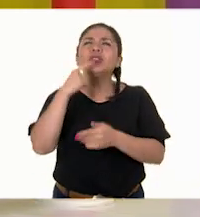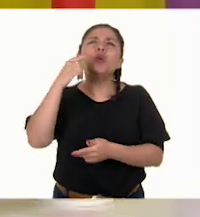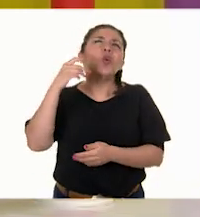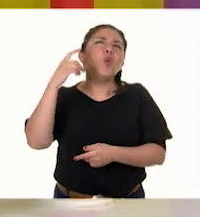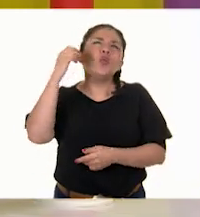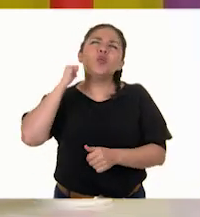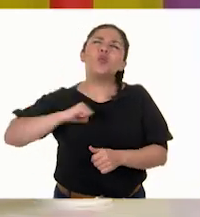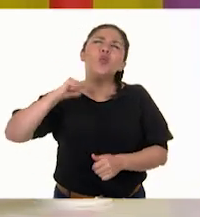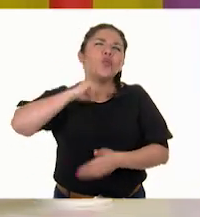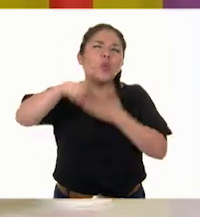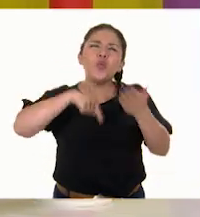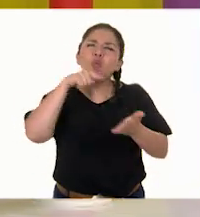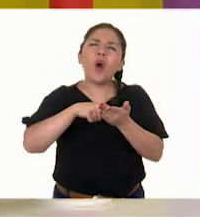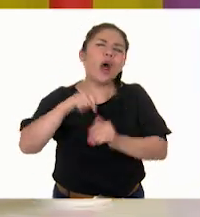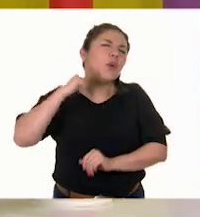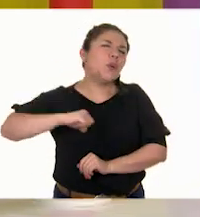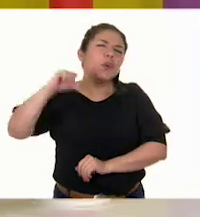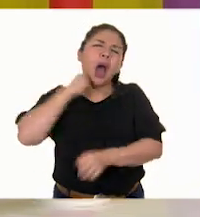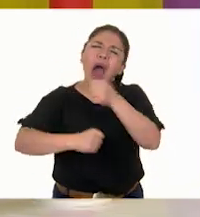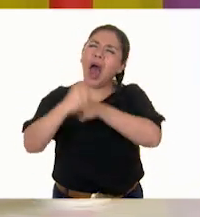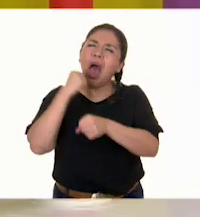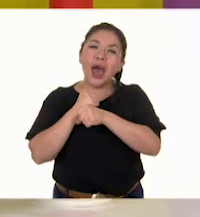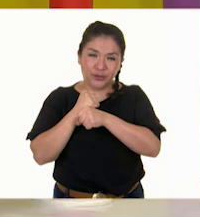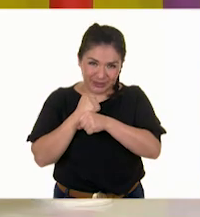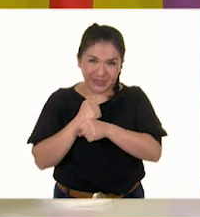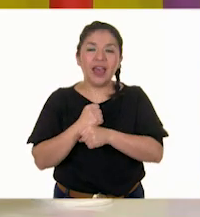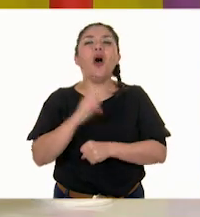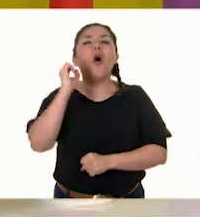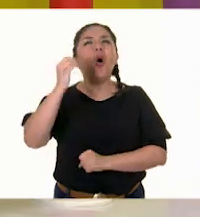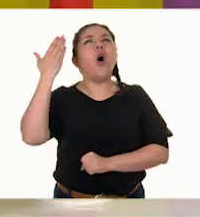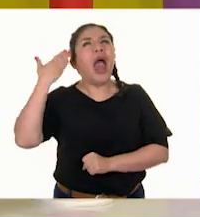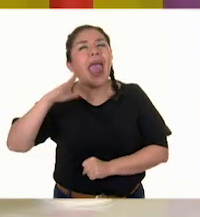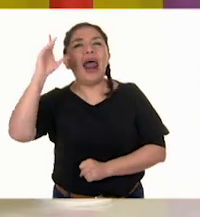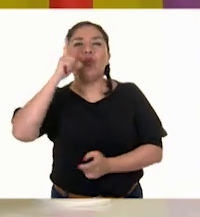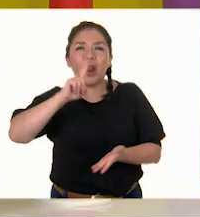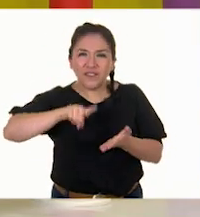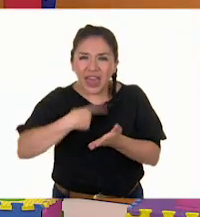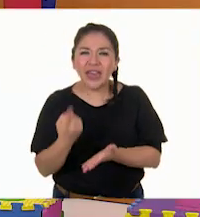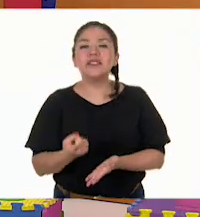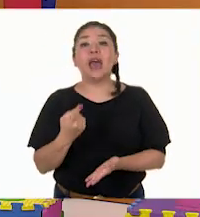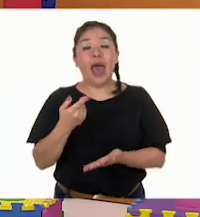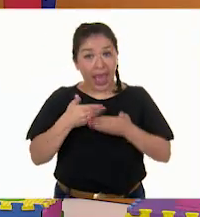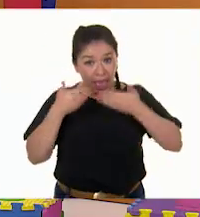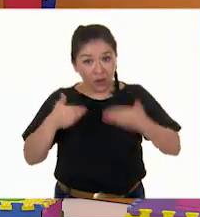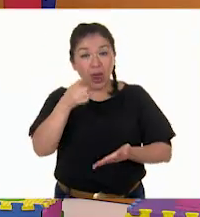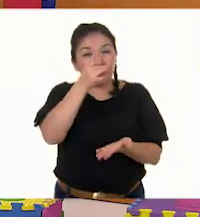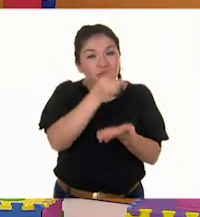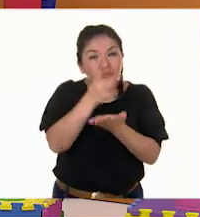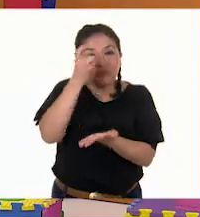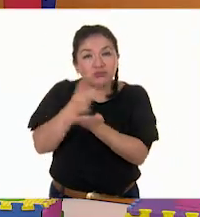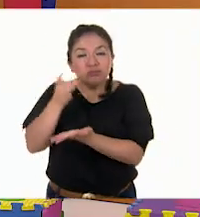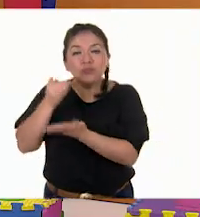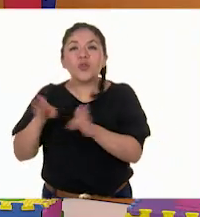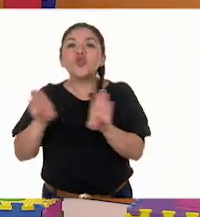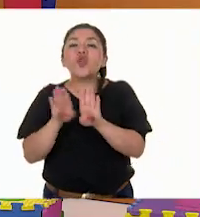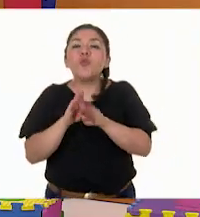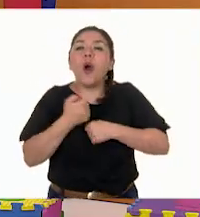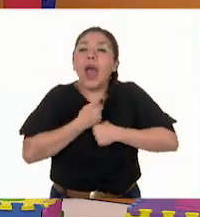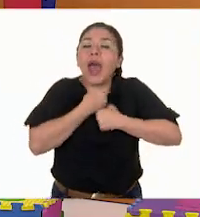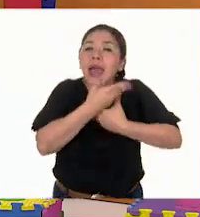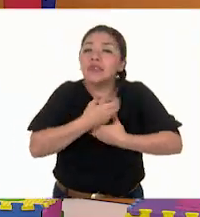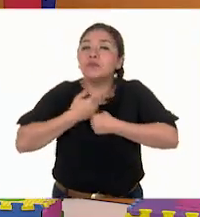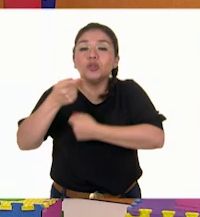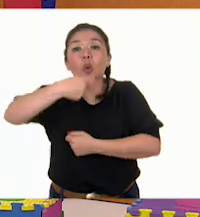muy lejano. Hace muchos años, hace ¿verdad? Hace muchos años. Érase una vez. Érase una vez. Ahora vamos a identificar las expresiones que